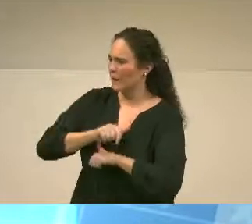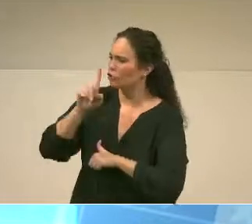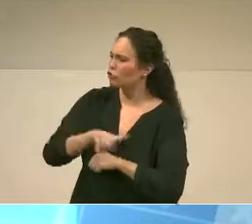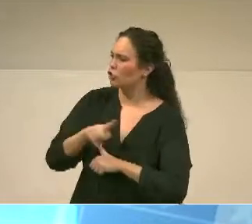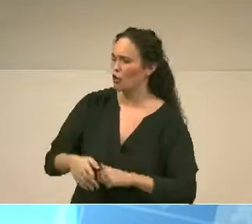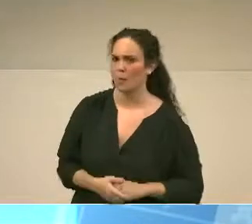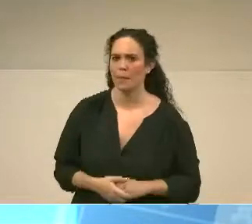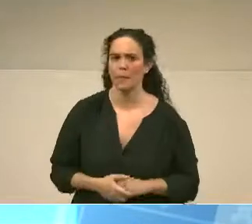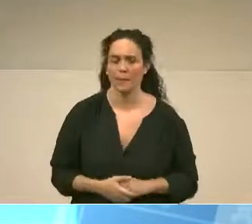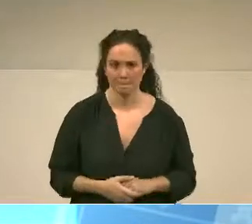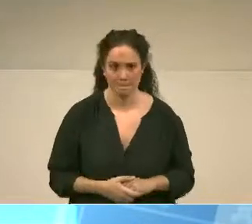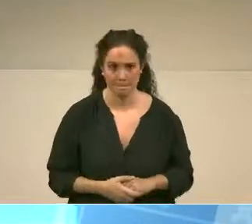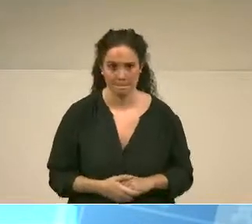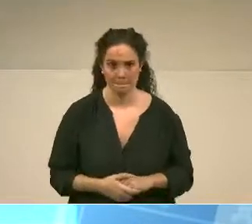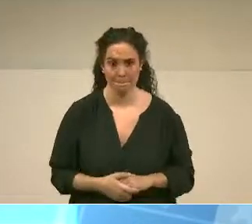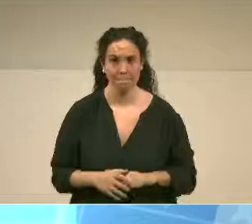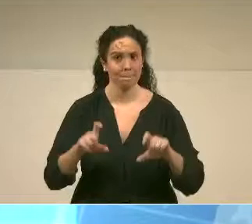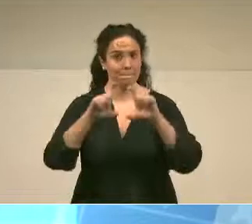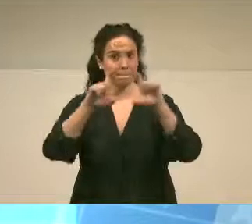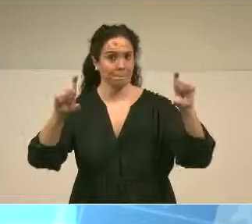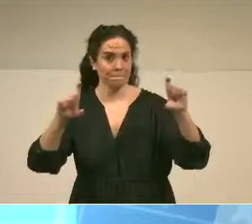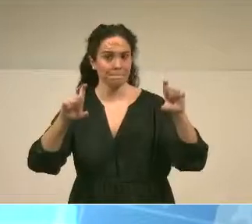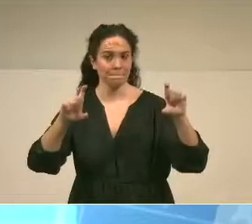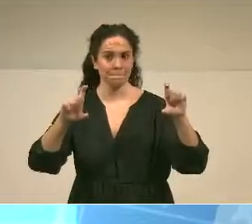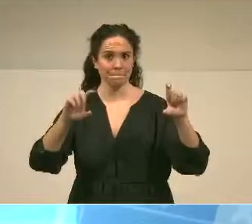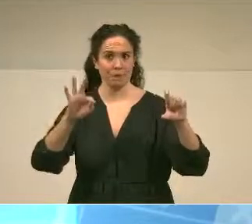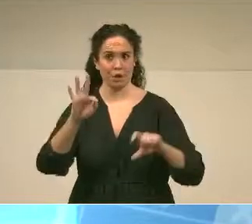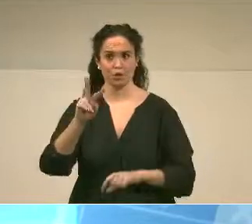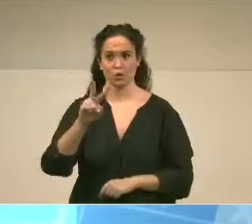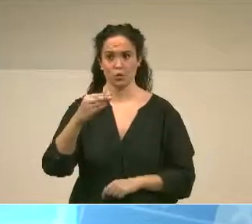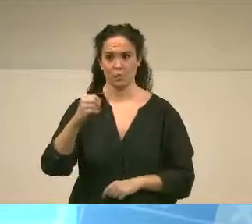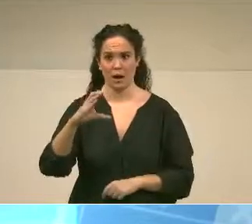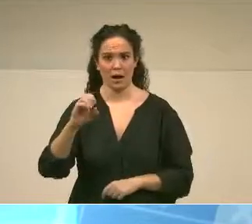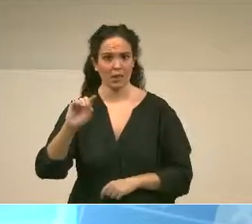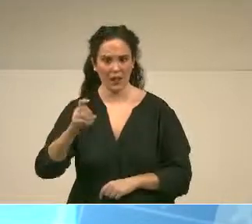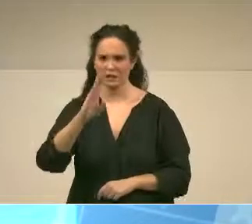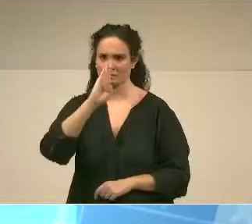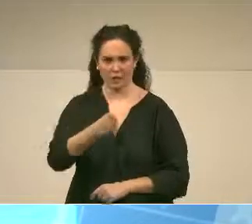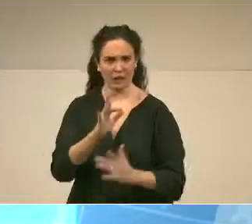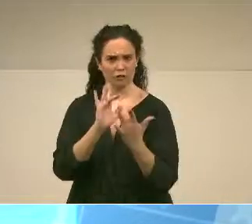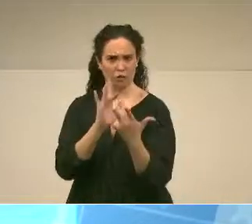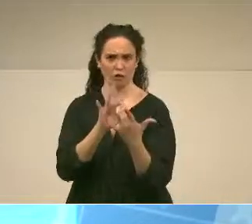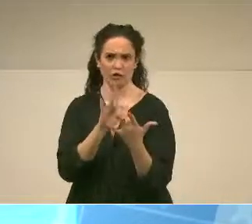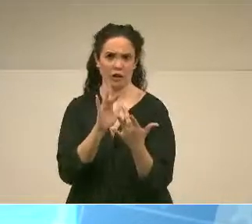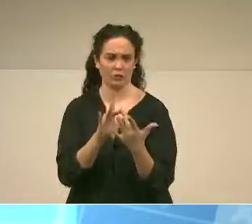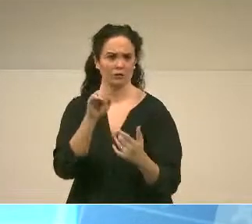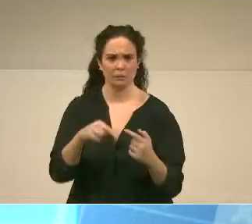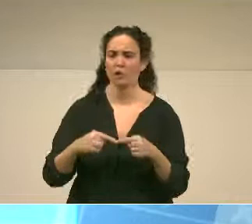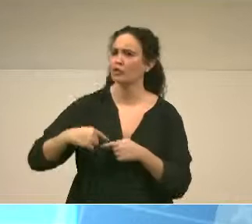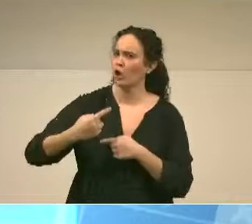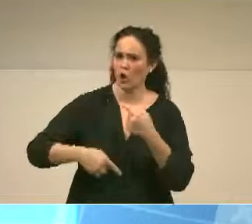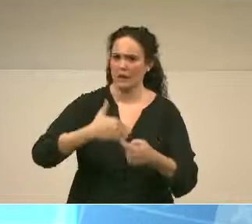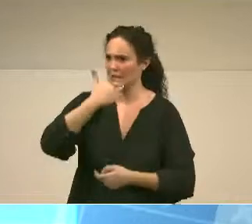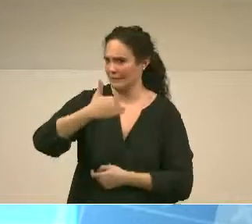Bueno, enpresarekin honekin eta besteekin harremana zuzena da eta ez bakarrik zuzena, baizik eta mantentzen dugu egunean